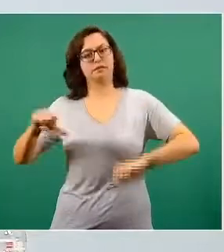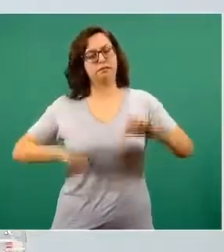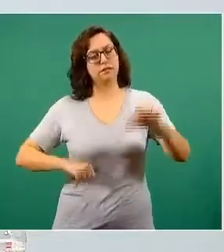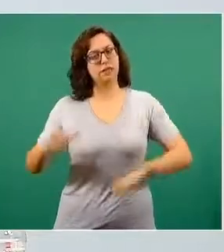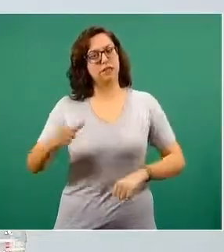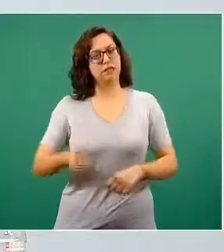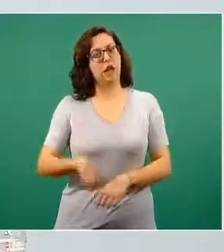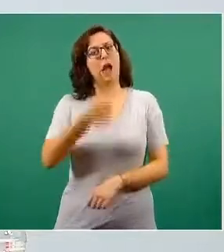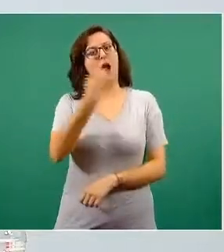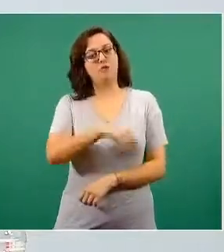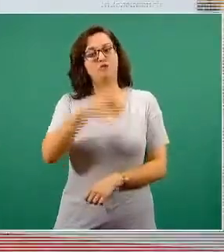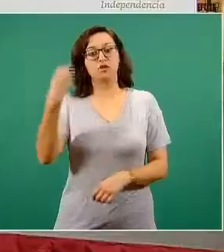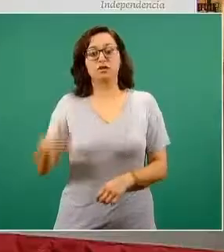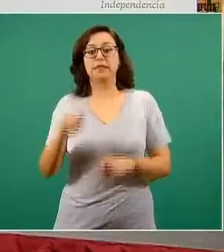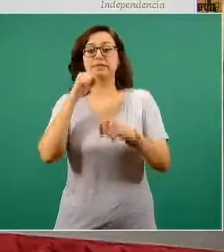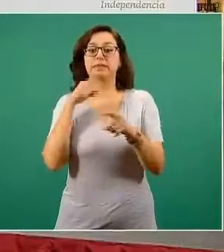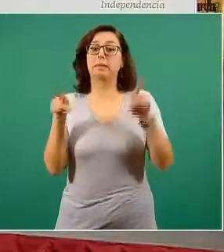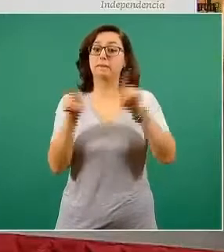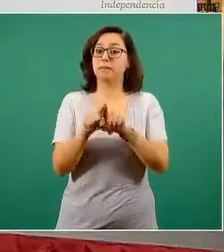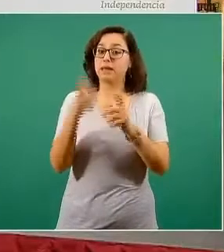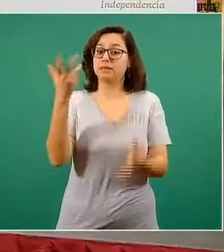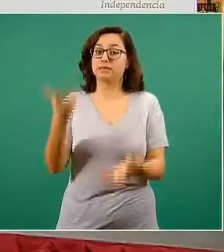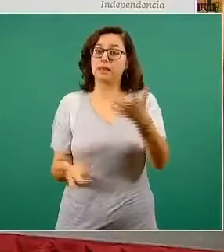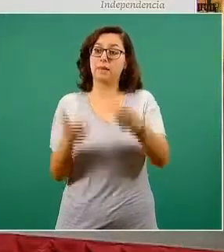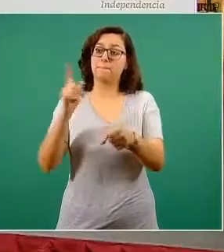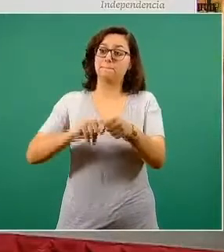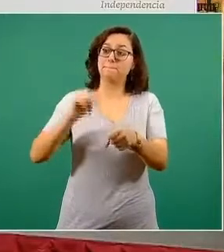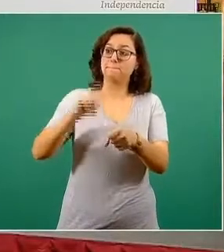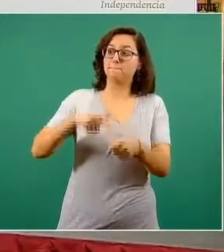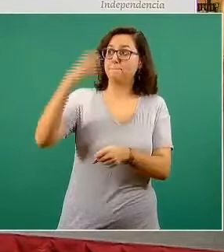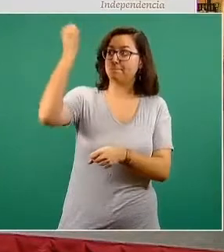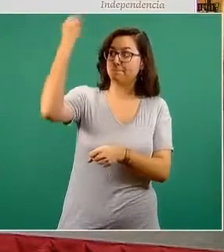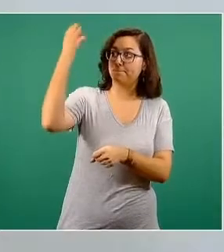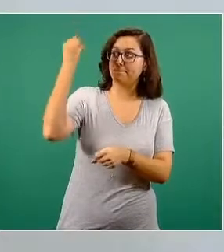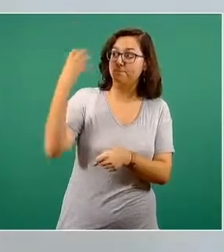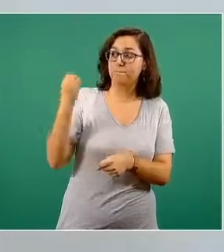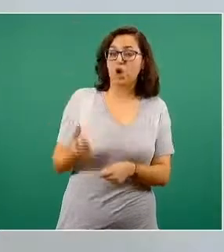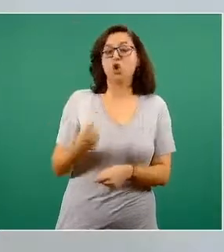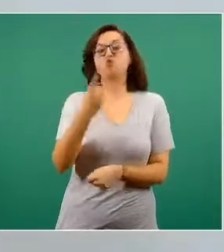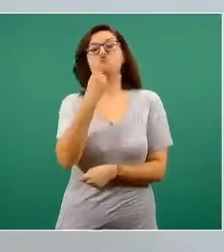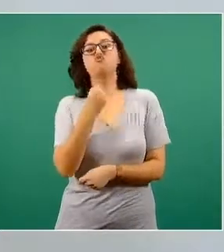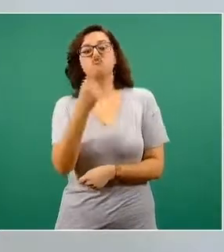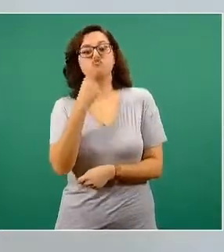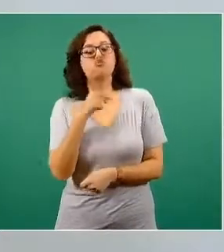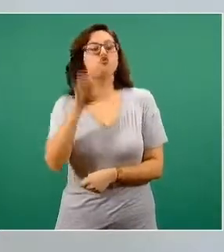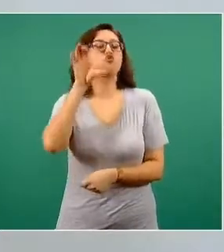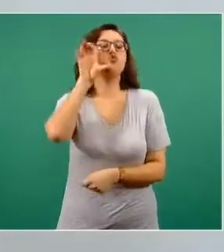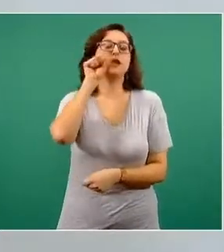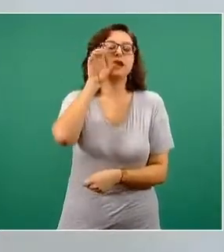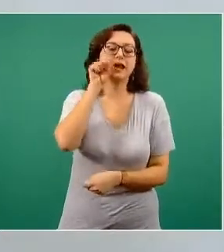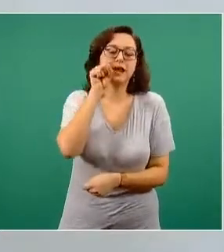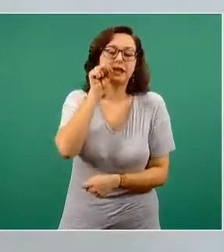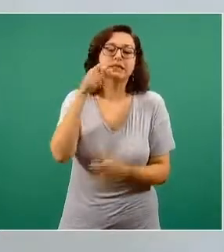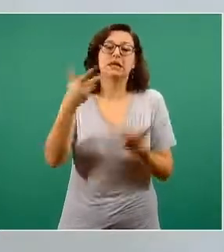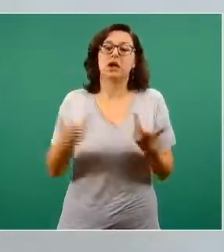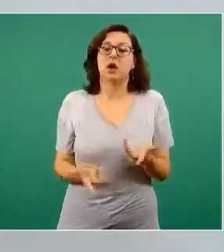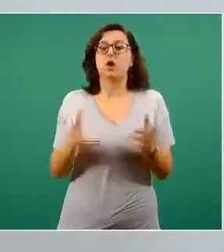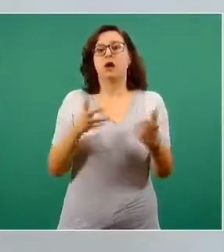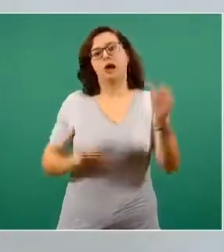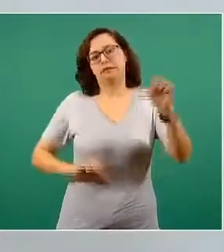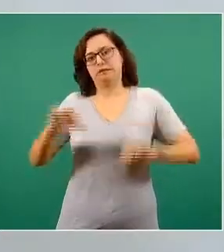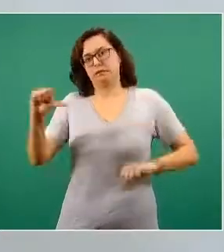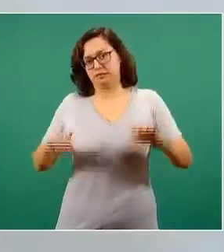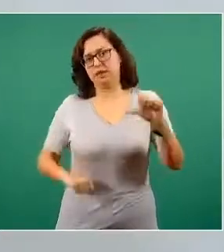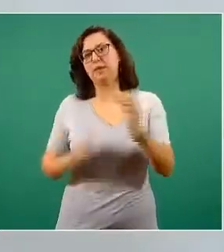se encuentran las ciudades, si hay ciudades en semáforo rojo, semáforo naranja, las acciones que se recomiendan son de menor medida y de